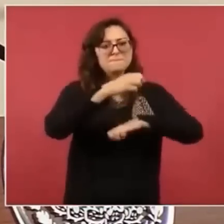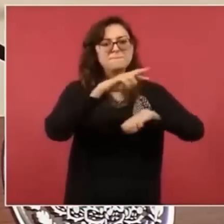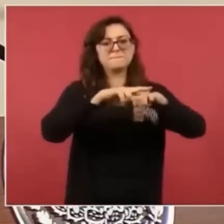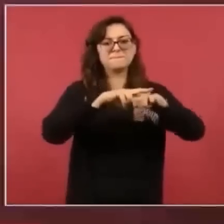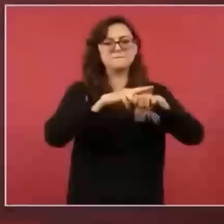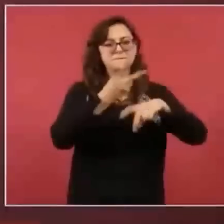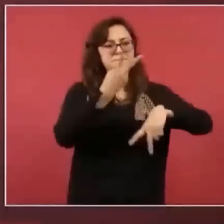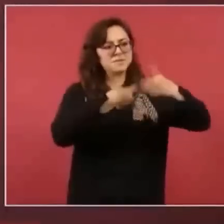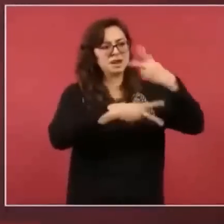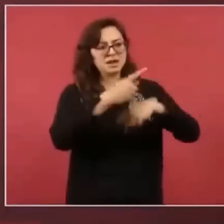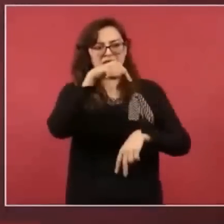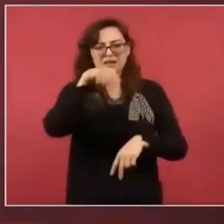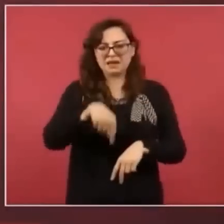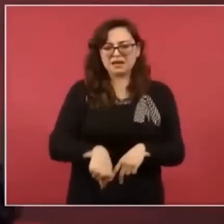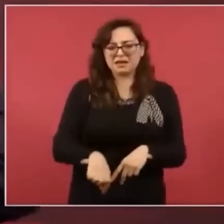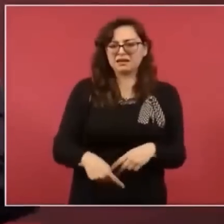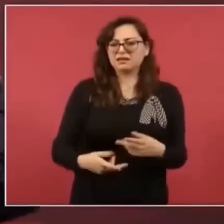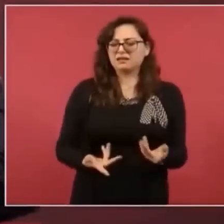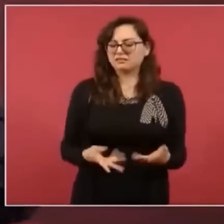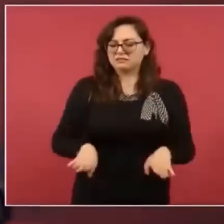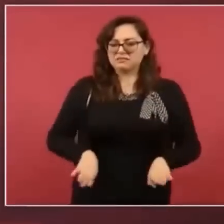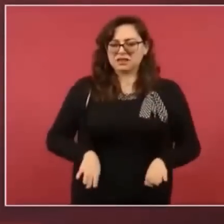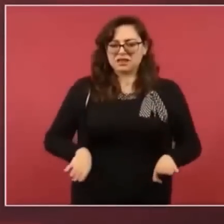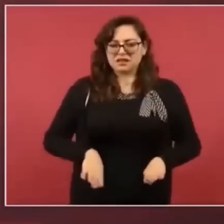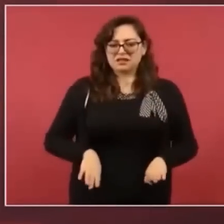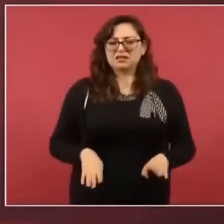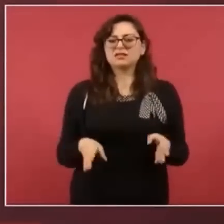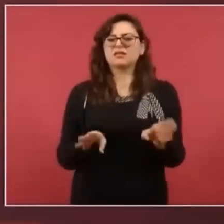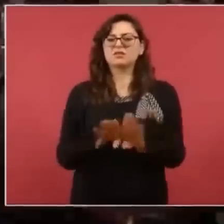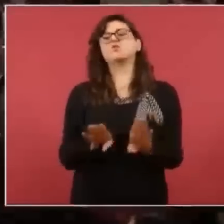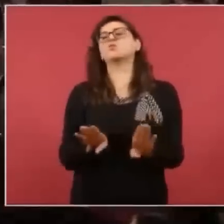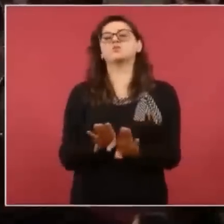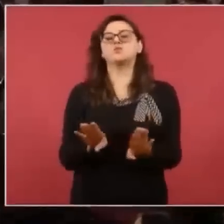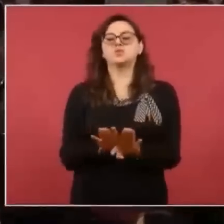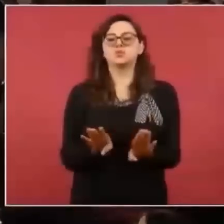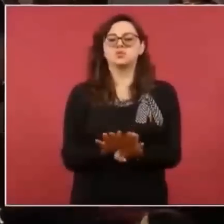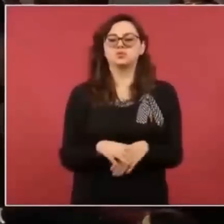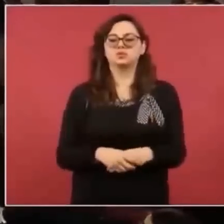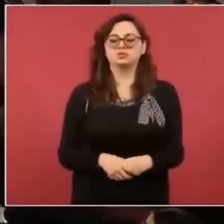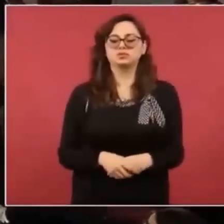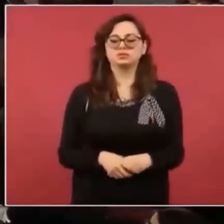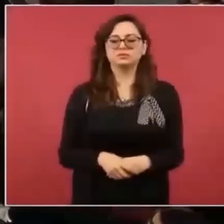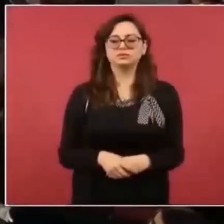cuando asesinan en Morelos